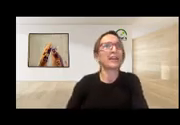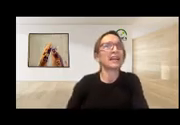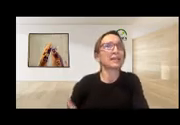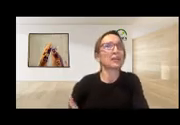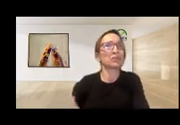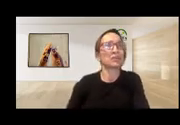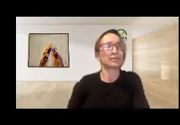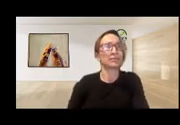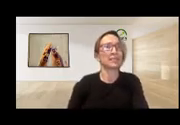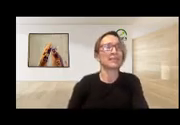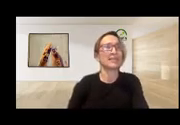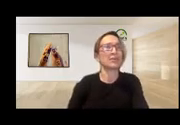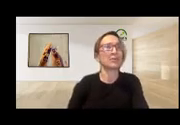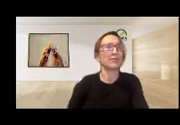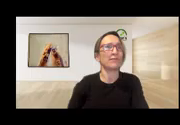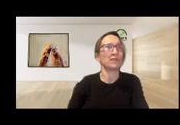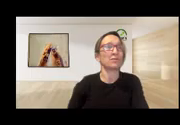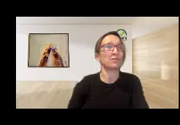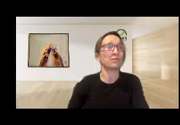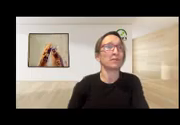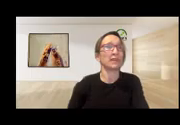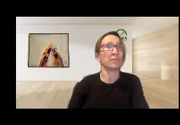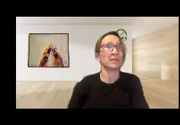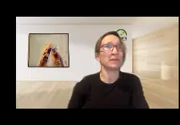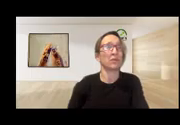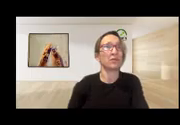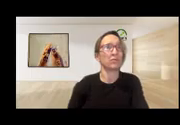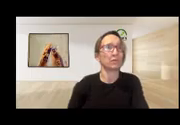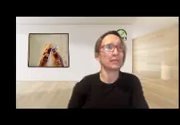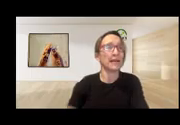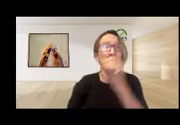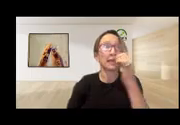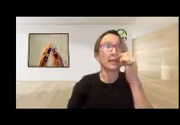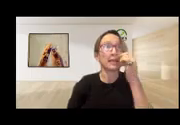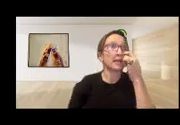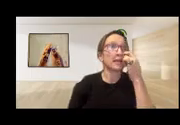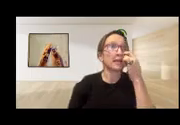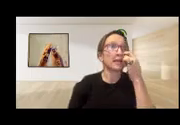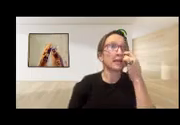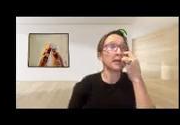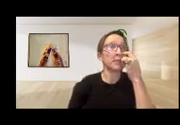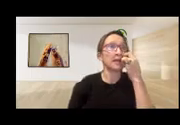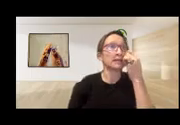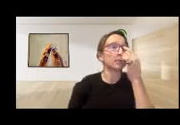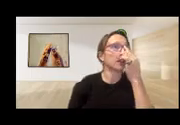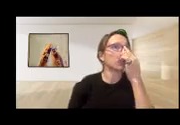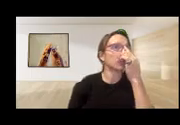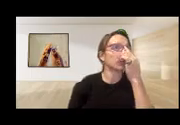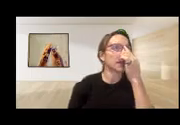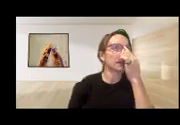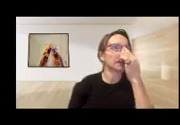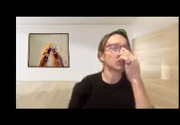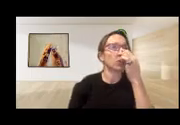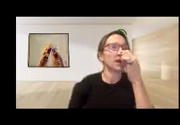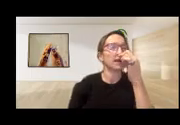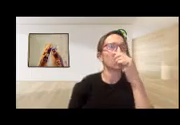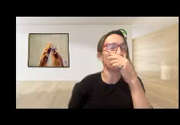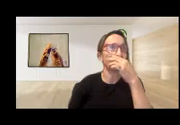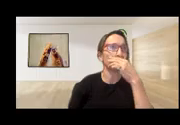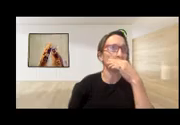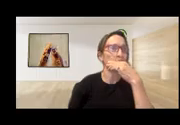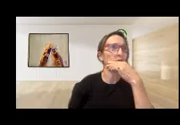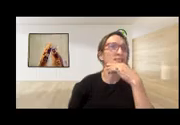fotografías, relatos, o sea, está lleno de información que se puede consultar y que valdría la pena también contarle